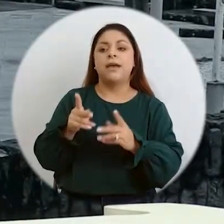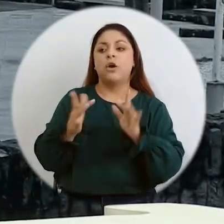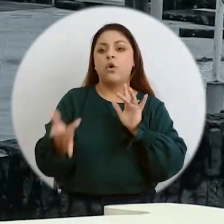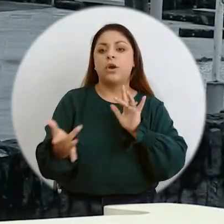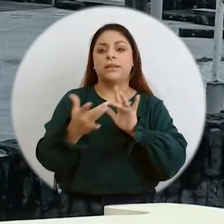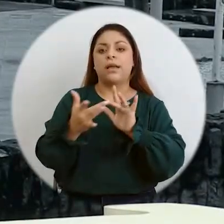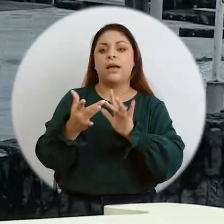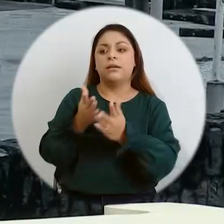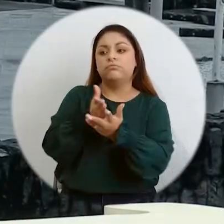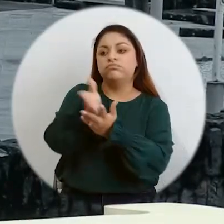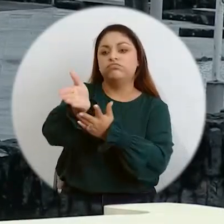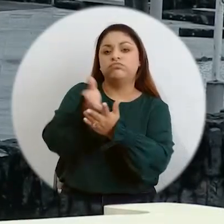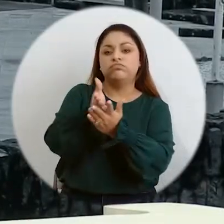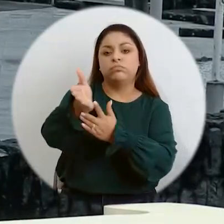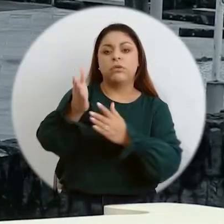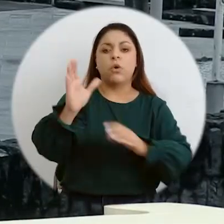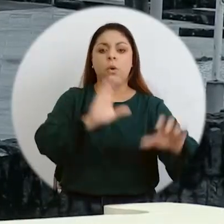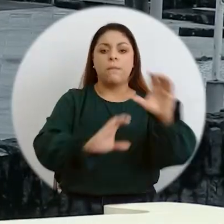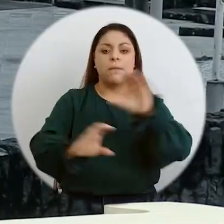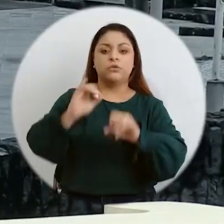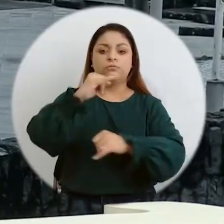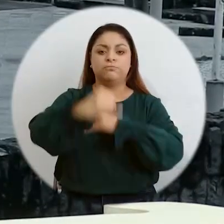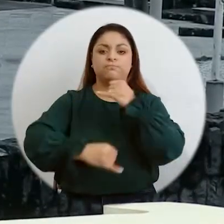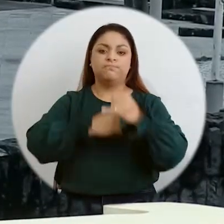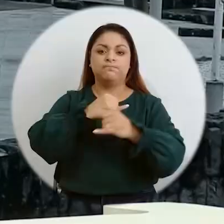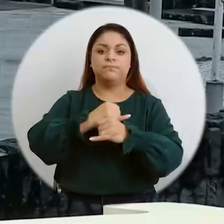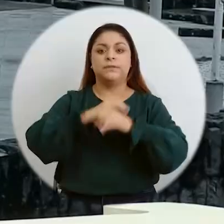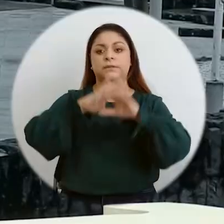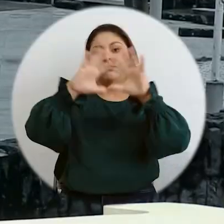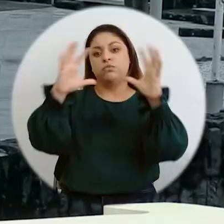internacional, que es fundamental para todas las economías del mundo.